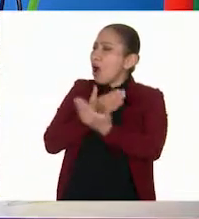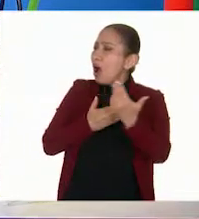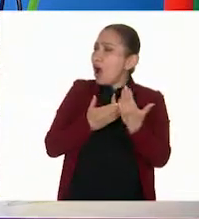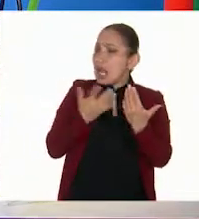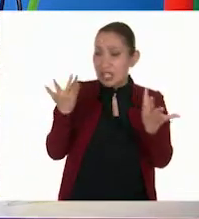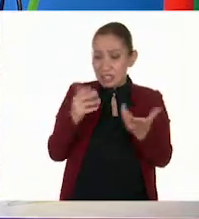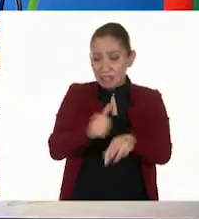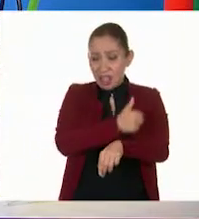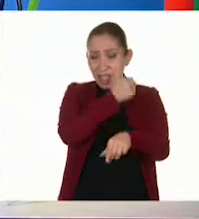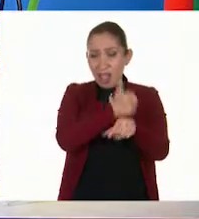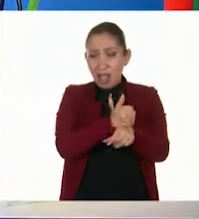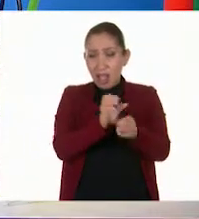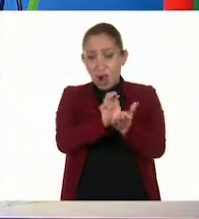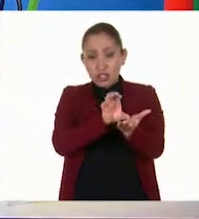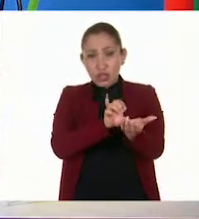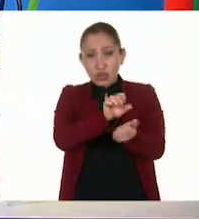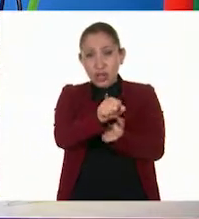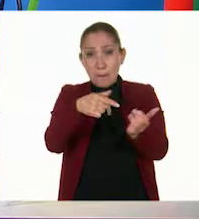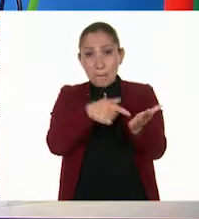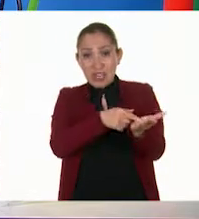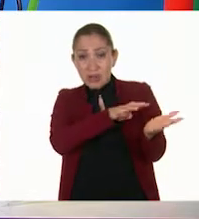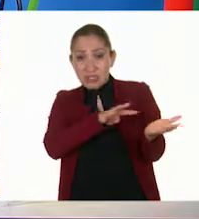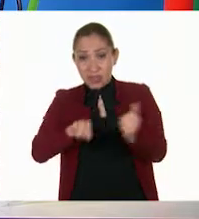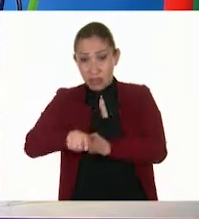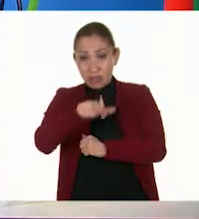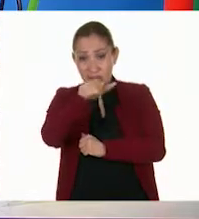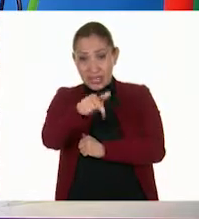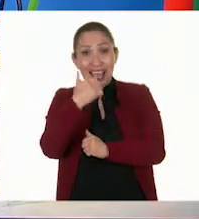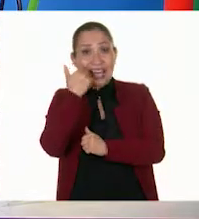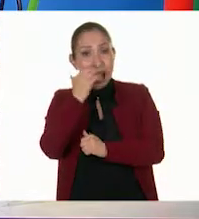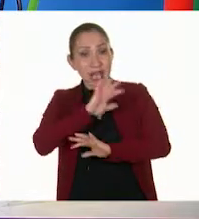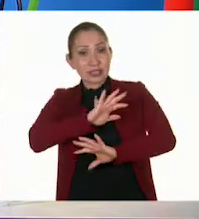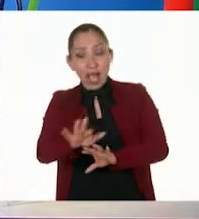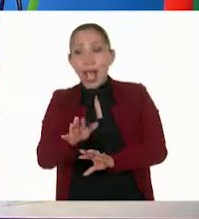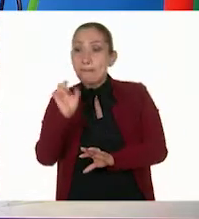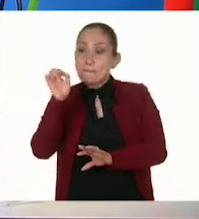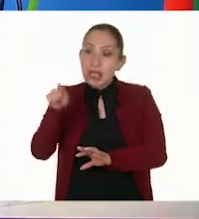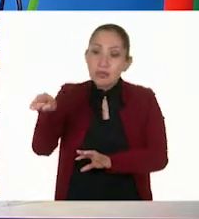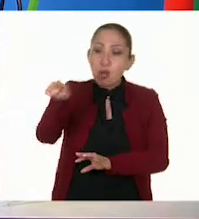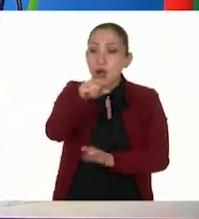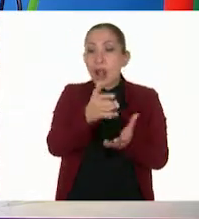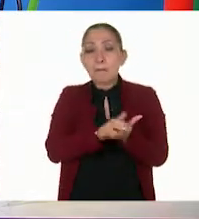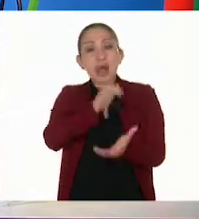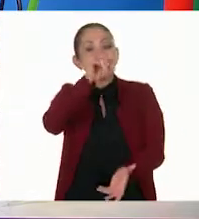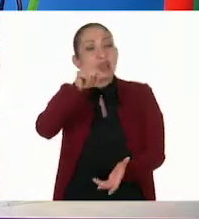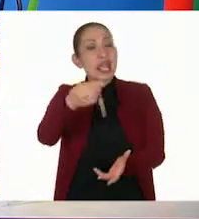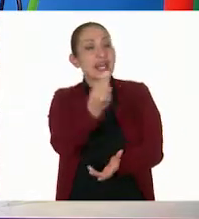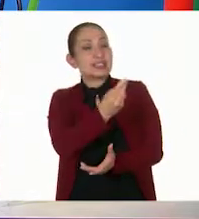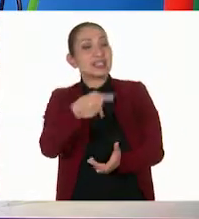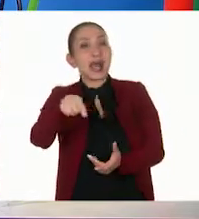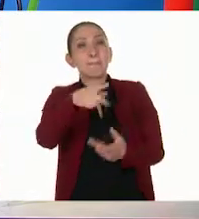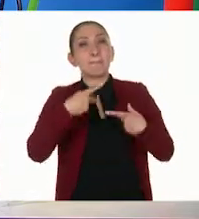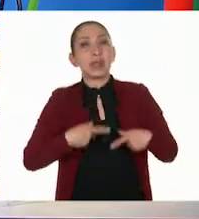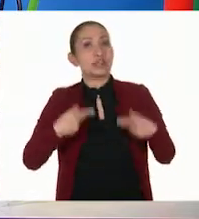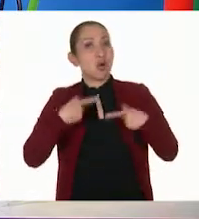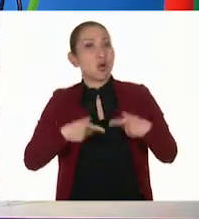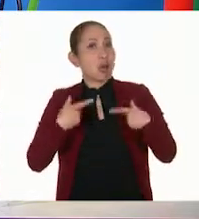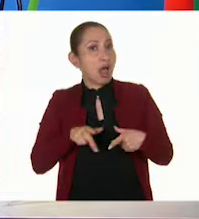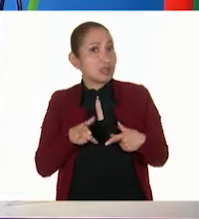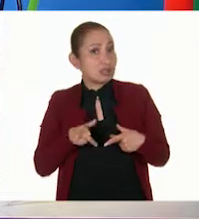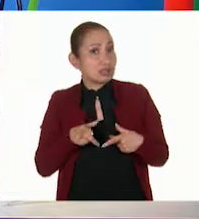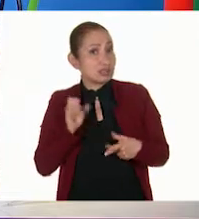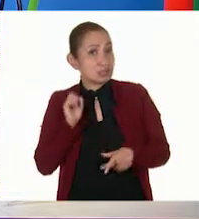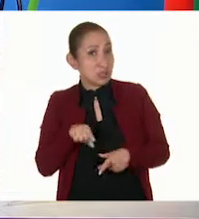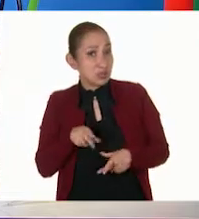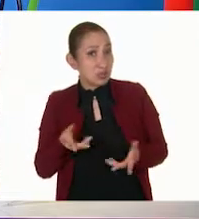había creado la Constitución de 1917 que buscaba justamente responder a la mayoría de las demandas sociales que había